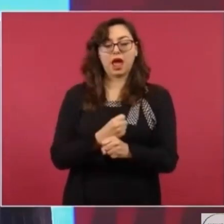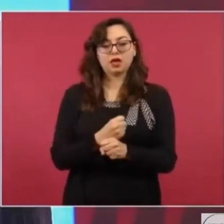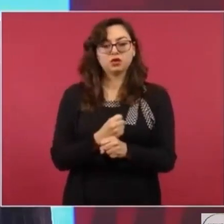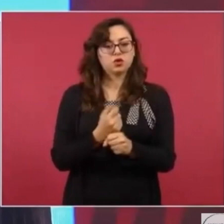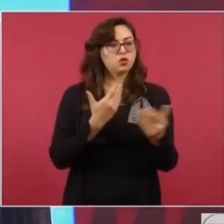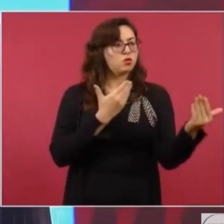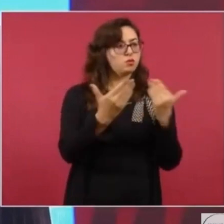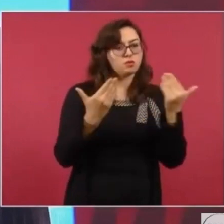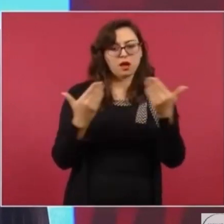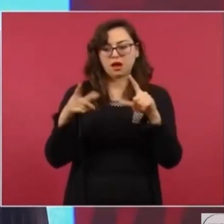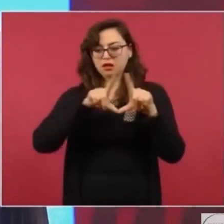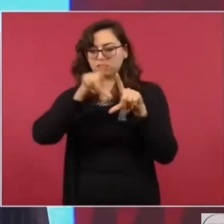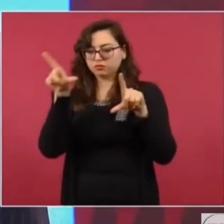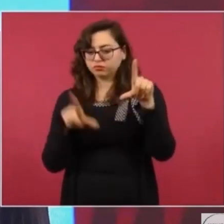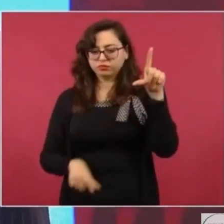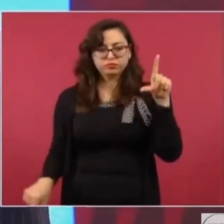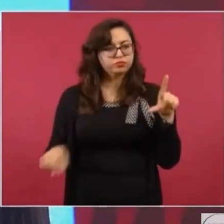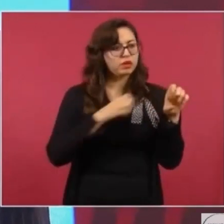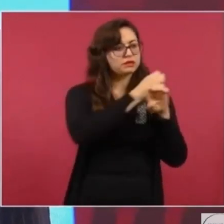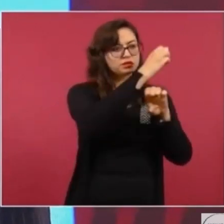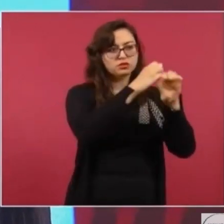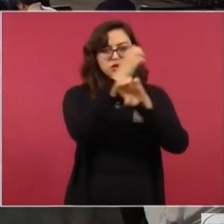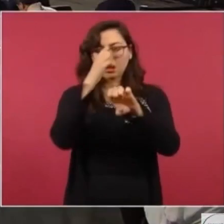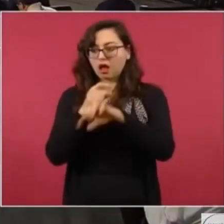en 40 años.